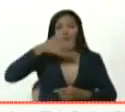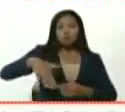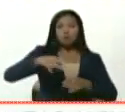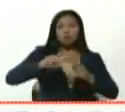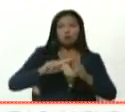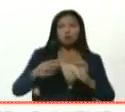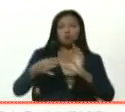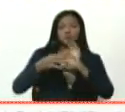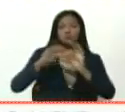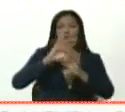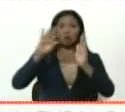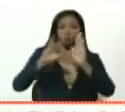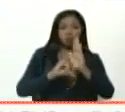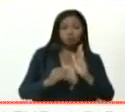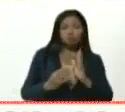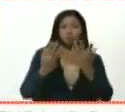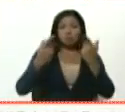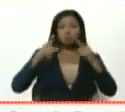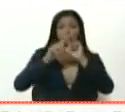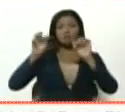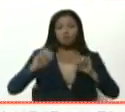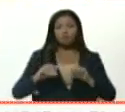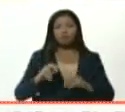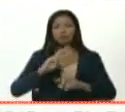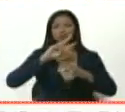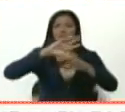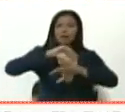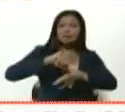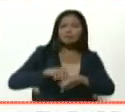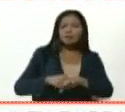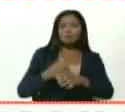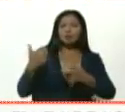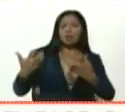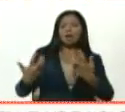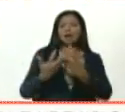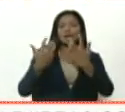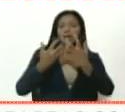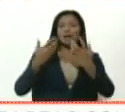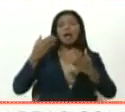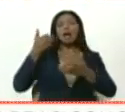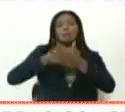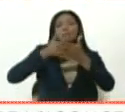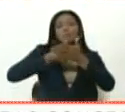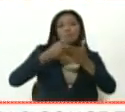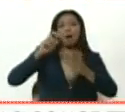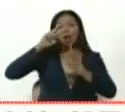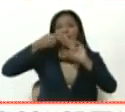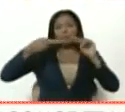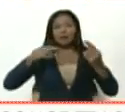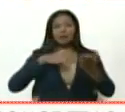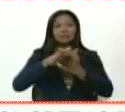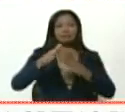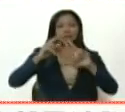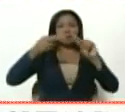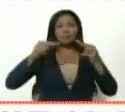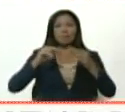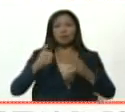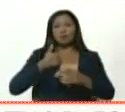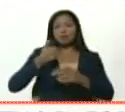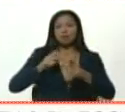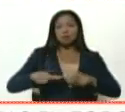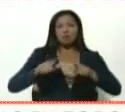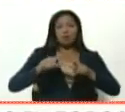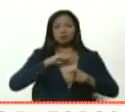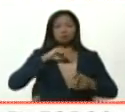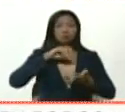con la constitución en la mano, y vamos entonces al combate para ganar la paz, para garantizar la paz en cualquier escenario